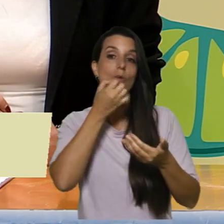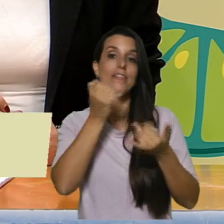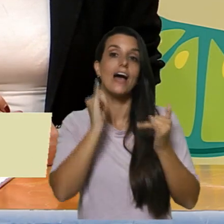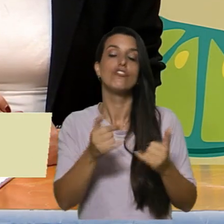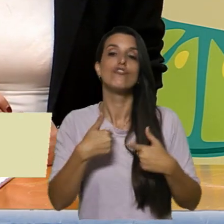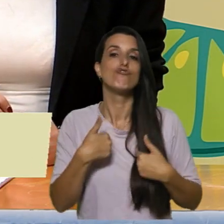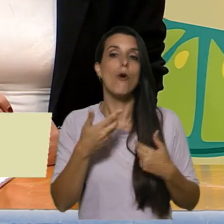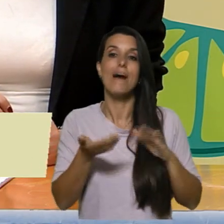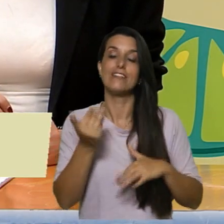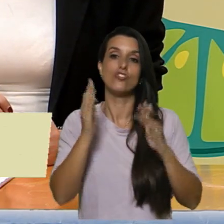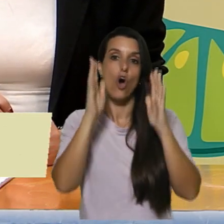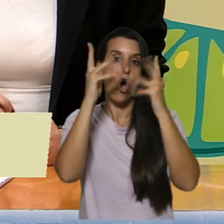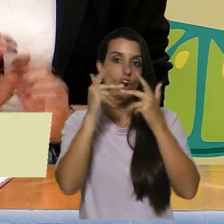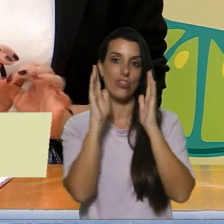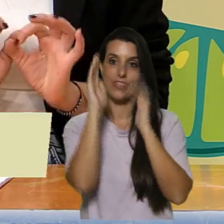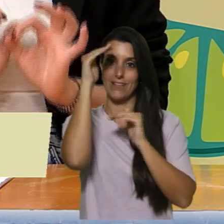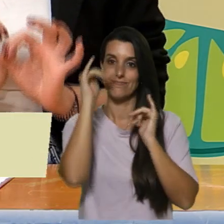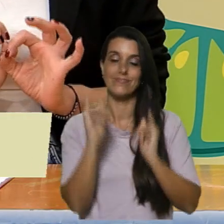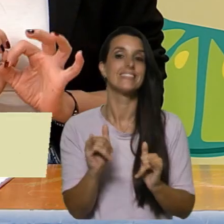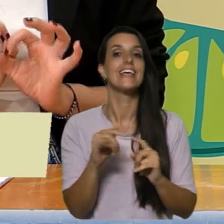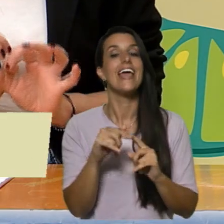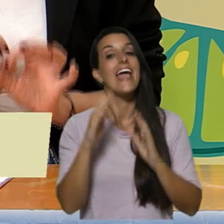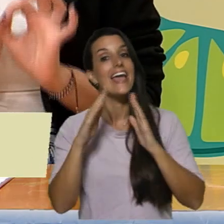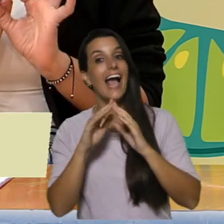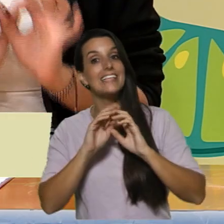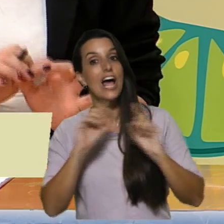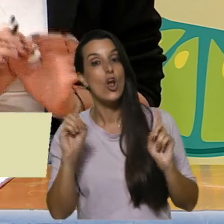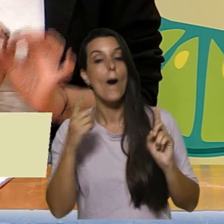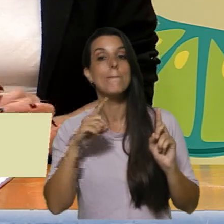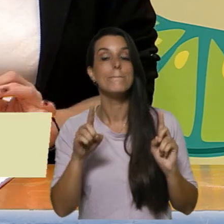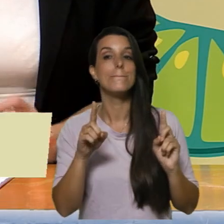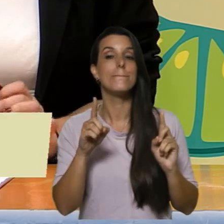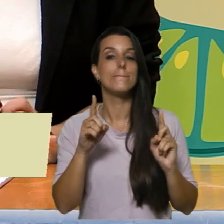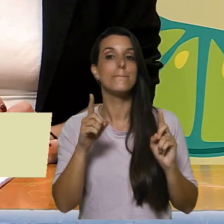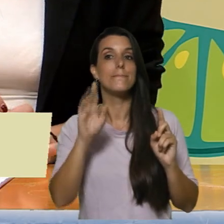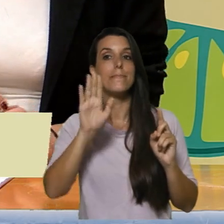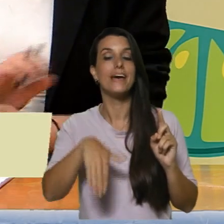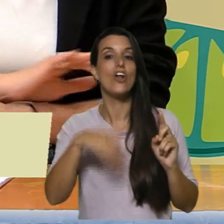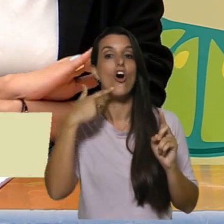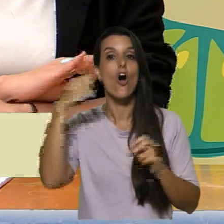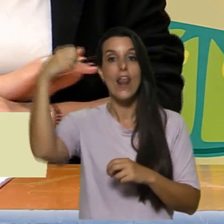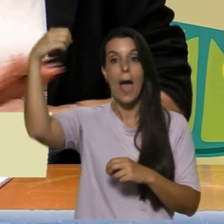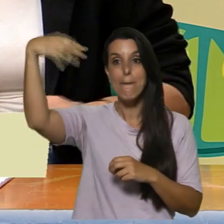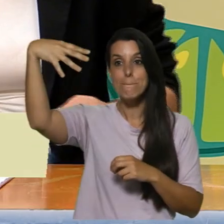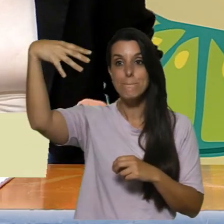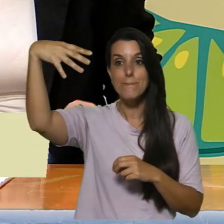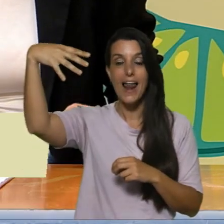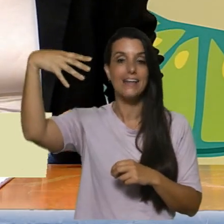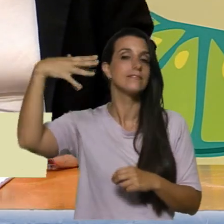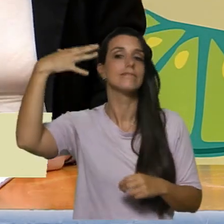top con el orden. Fuera de casa, es de esto, los cuadros y pantallas de lámparas, donde